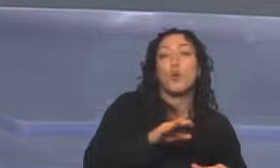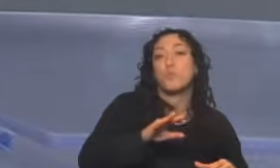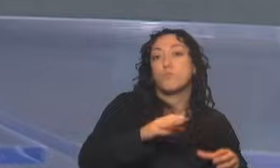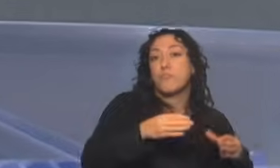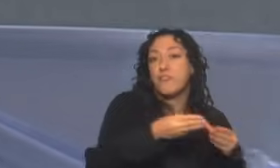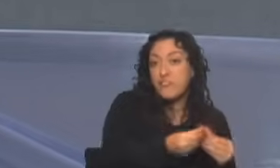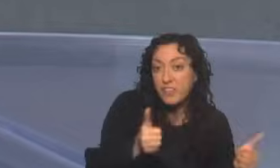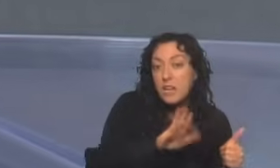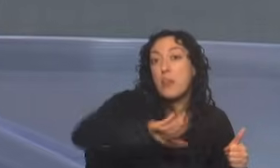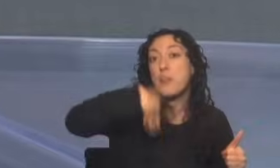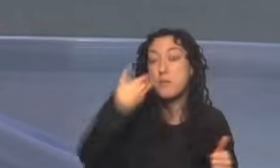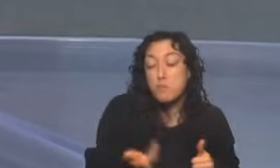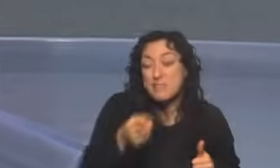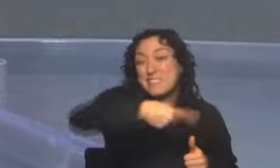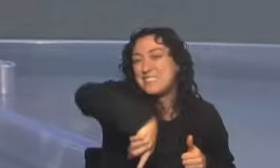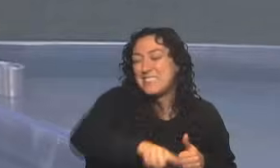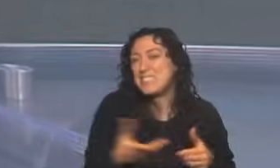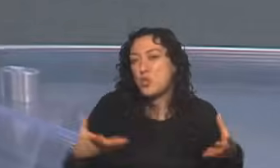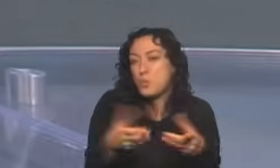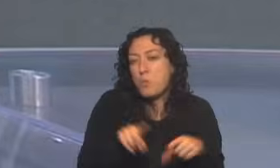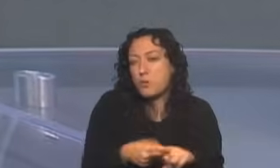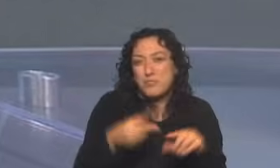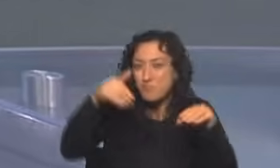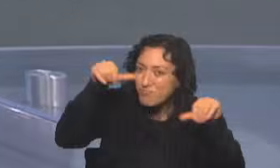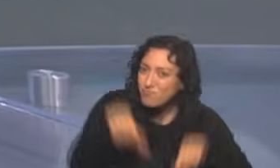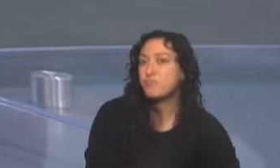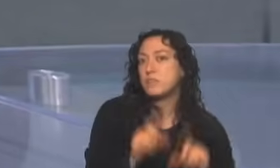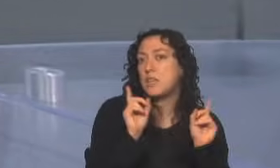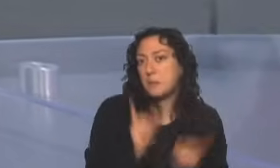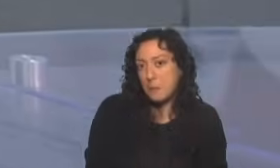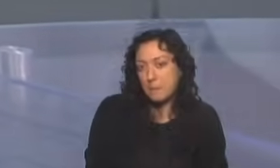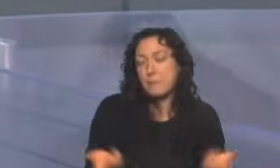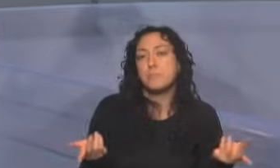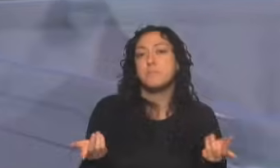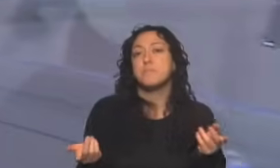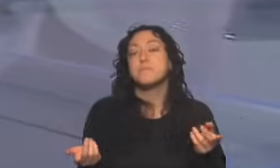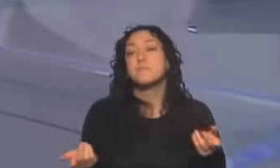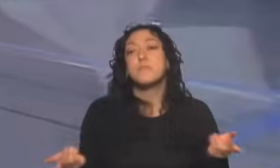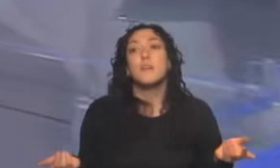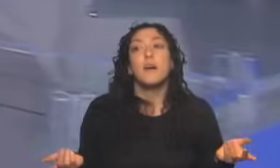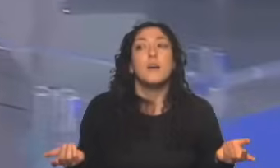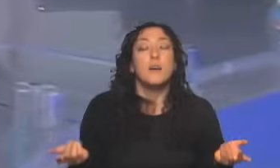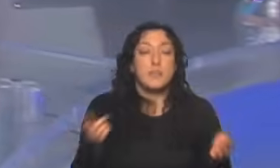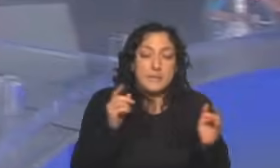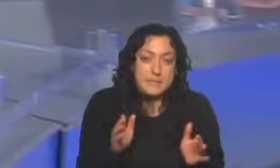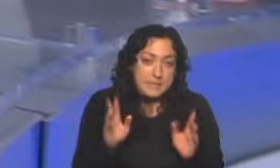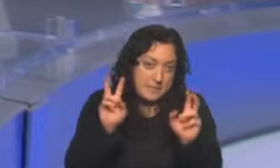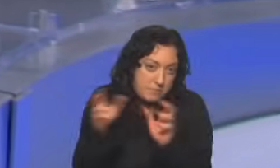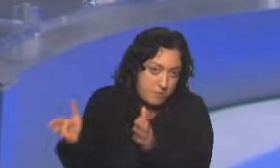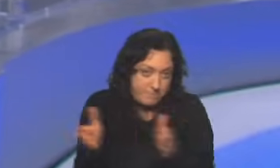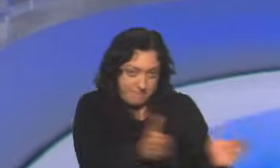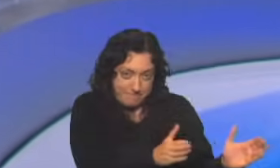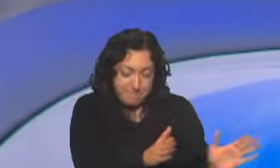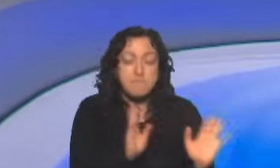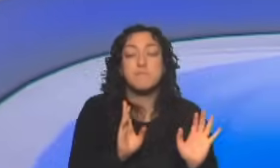Cortizo es posible que efectivamente el declive aumente mucho más. Ahora, eso por un lado. Por el otro empieza